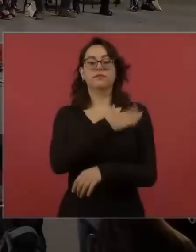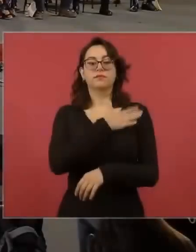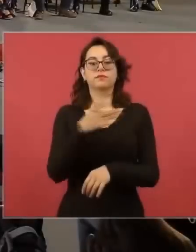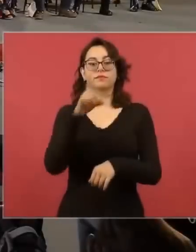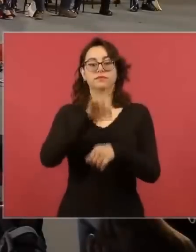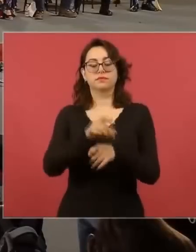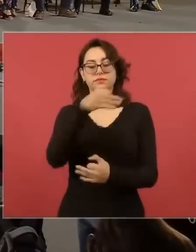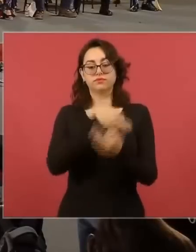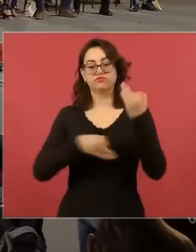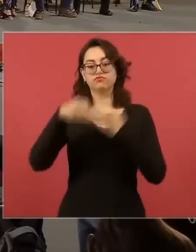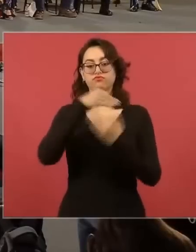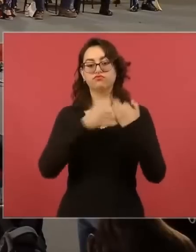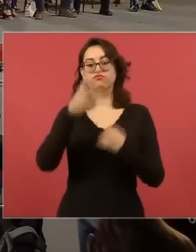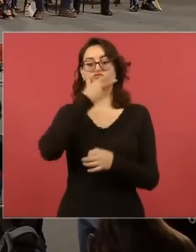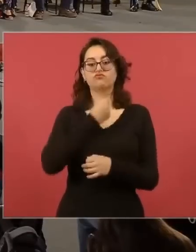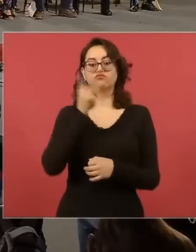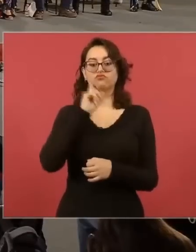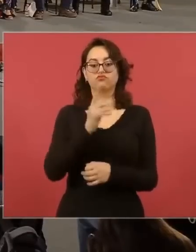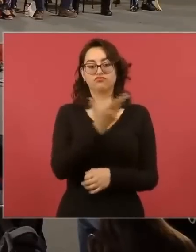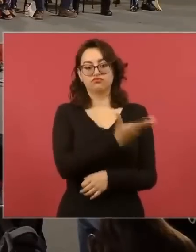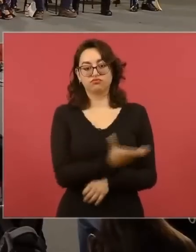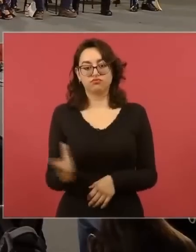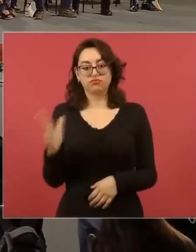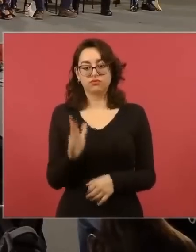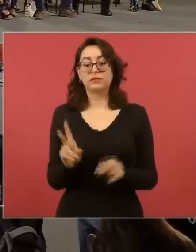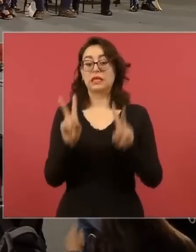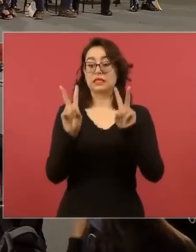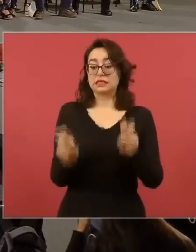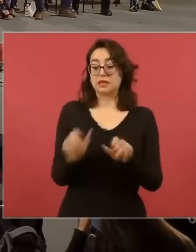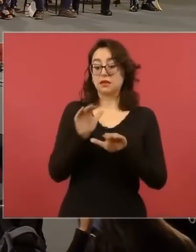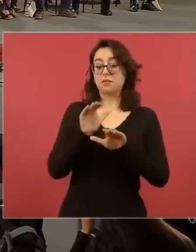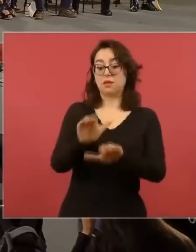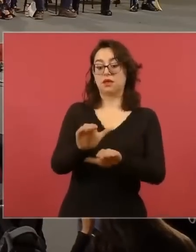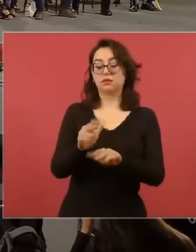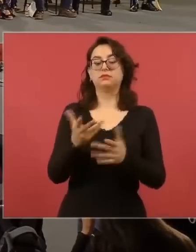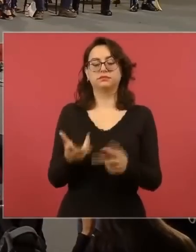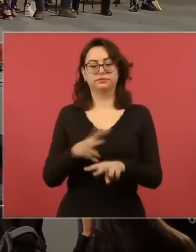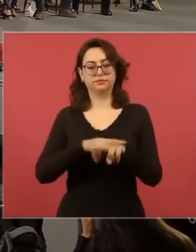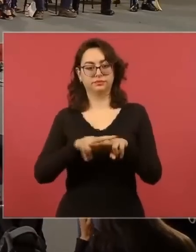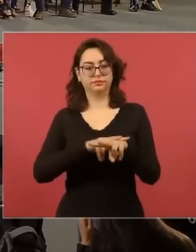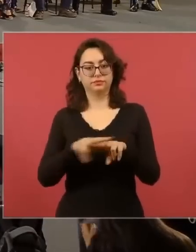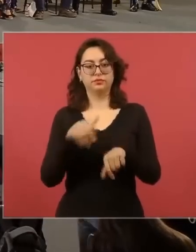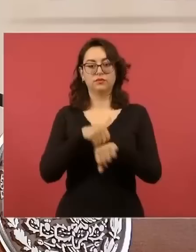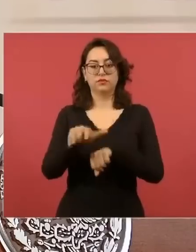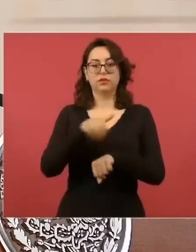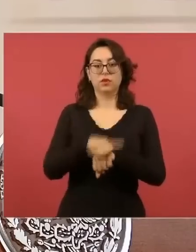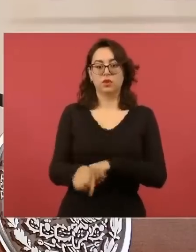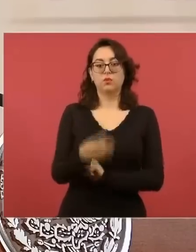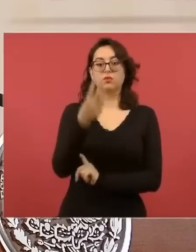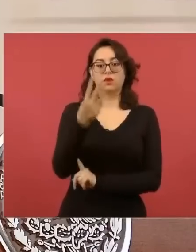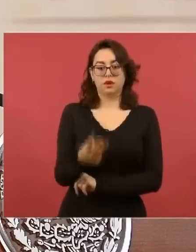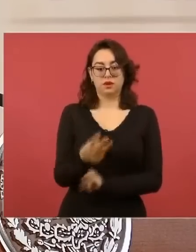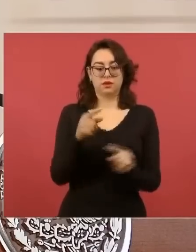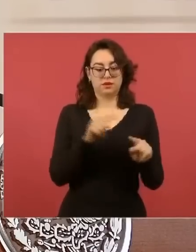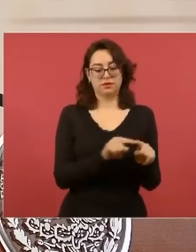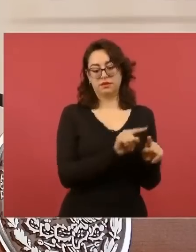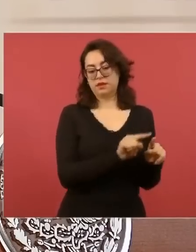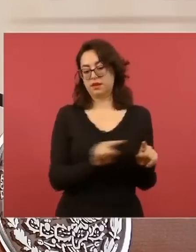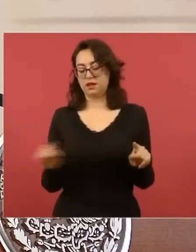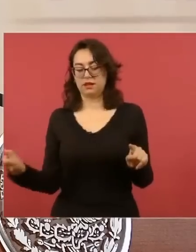Venimos a informar sobre los avances del tramo 3 que corresponde, como lo dijo el señor director de Fonatur, de Calquiné a